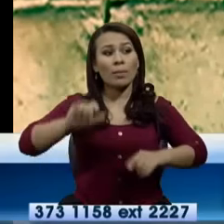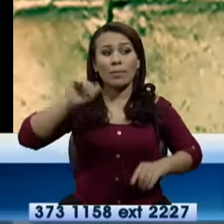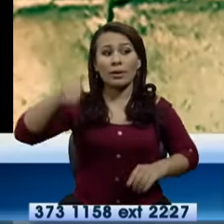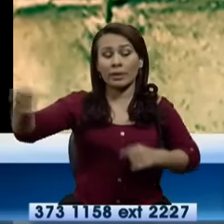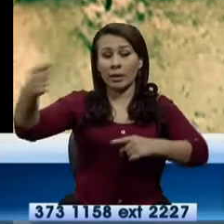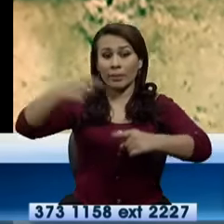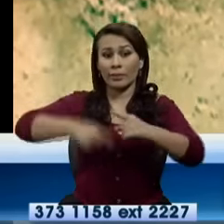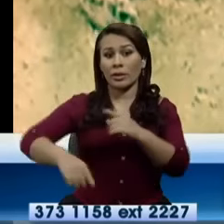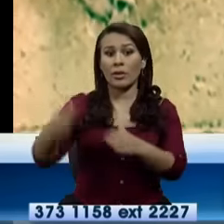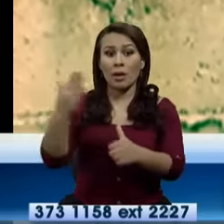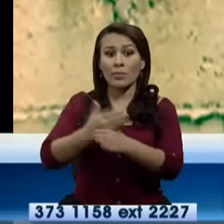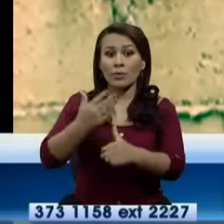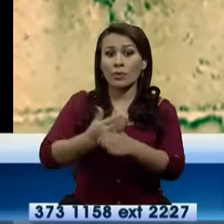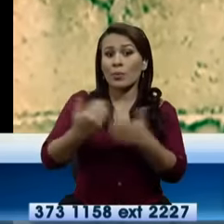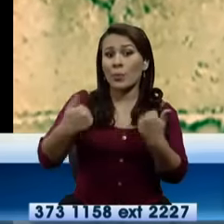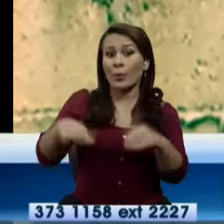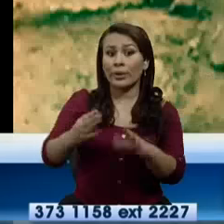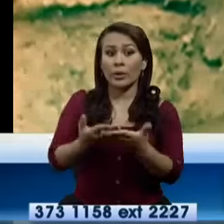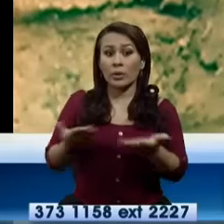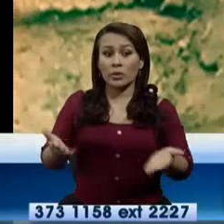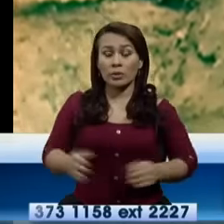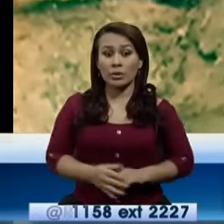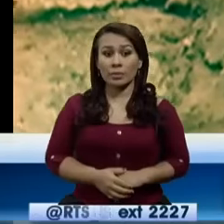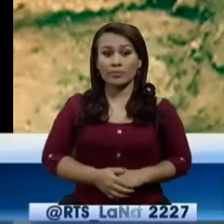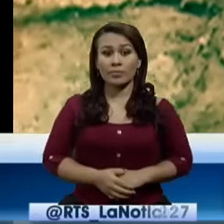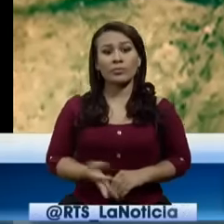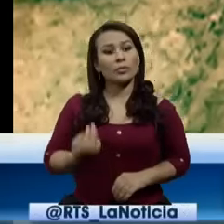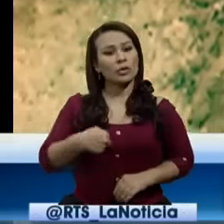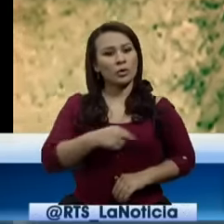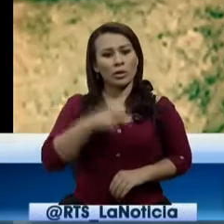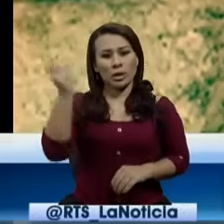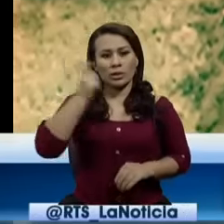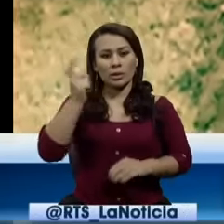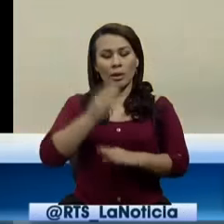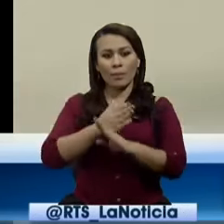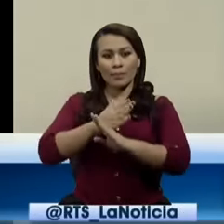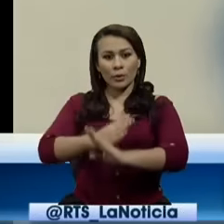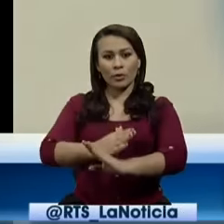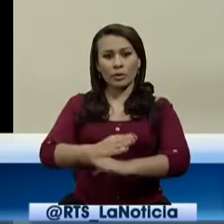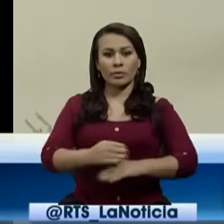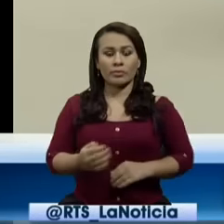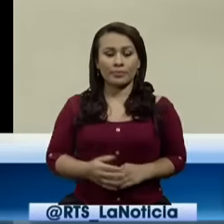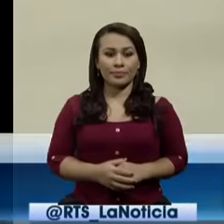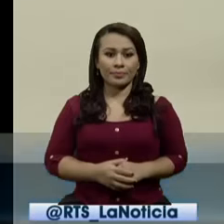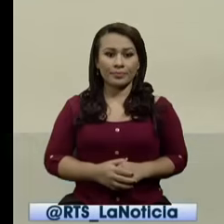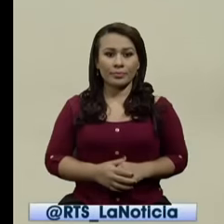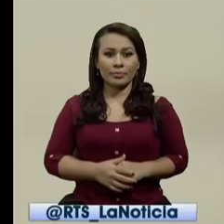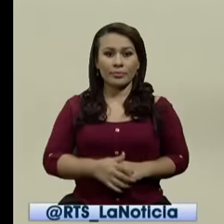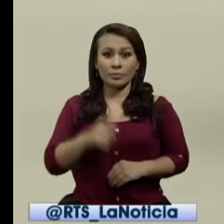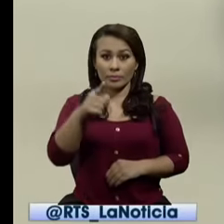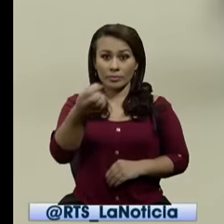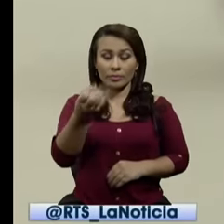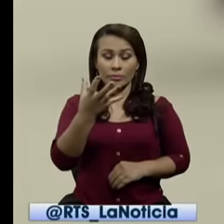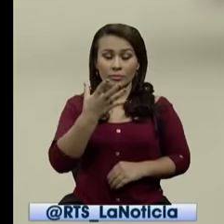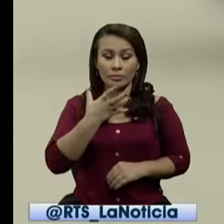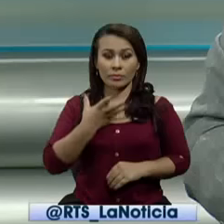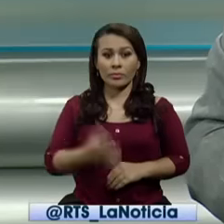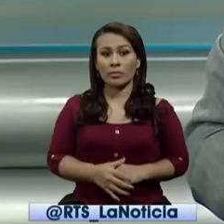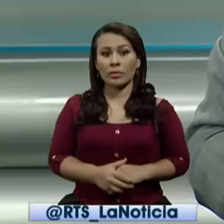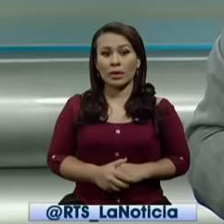y a hacer cualquier cosa y necesitamos protección informó José